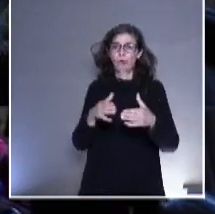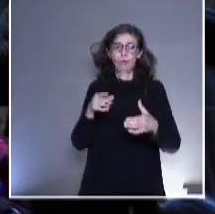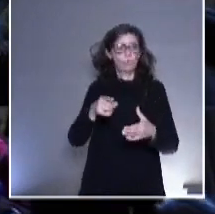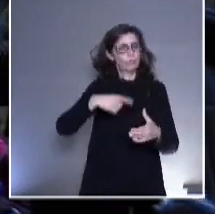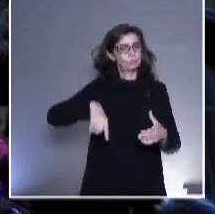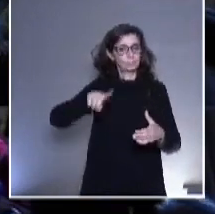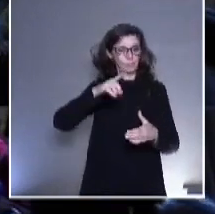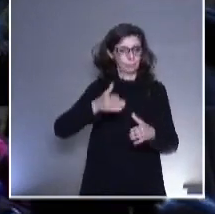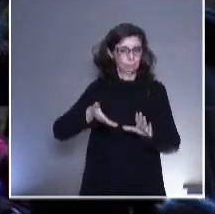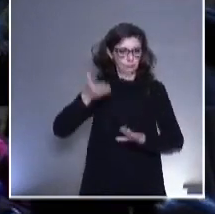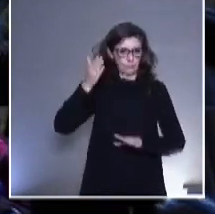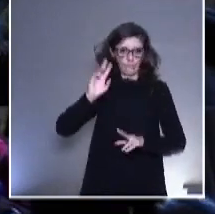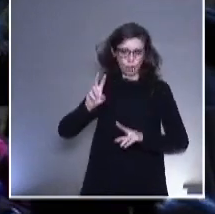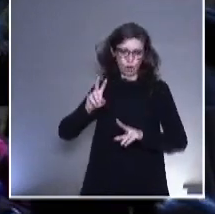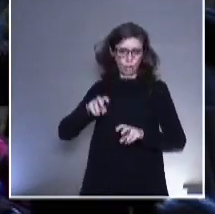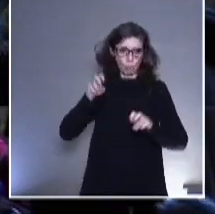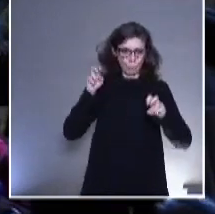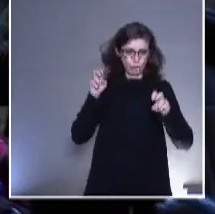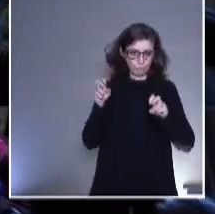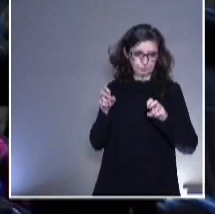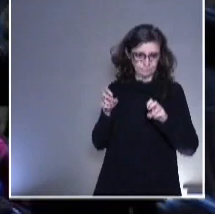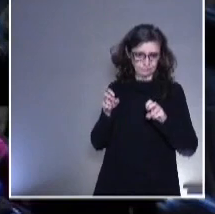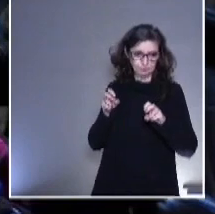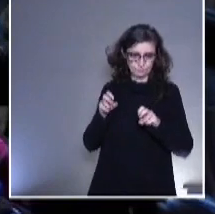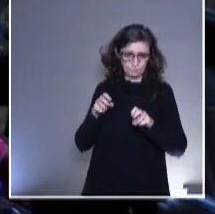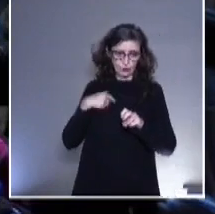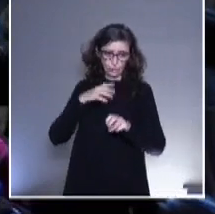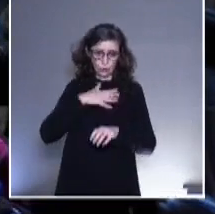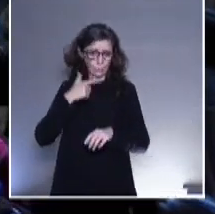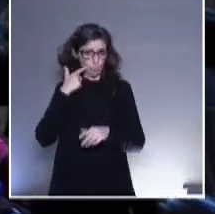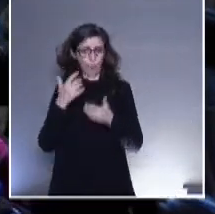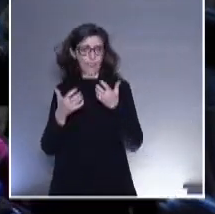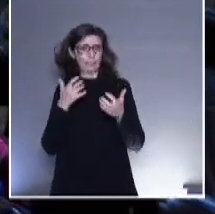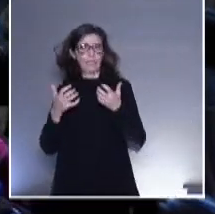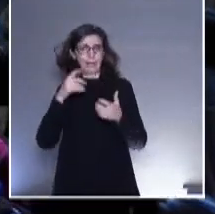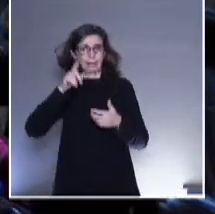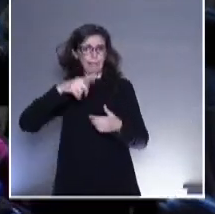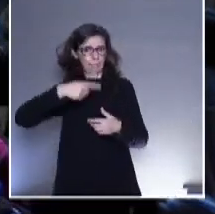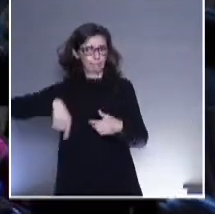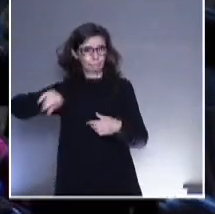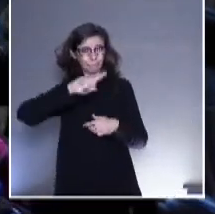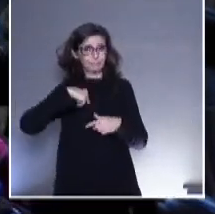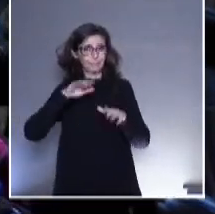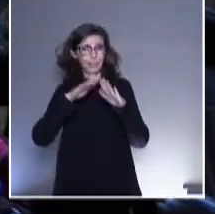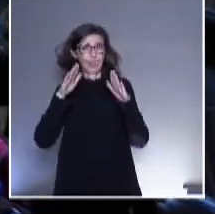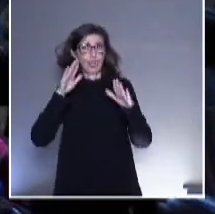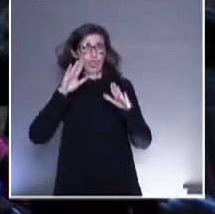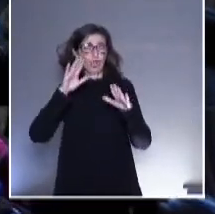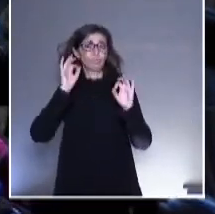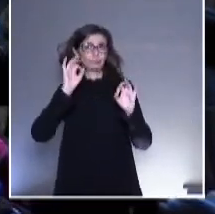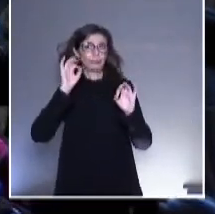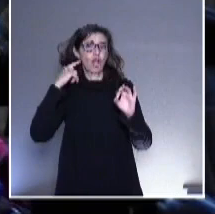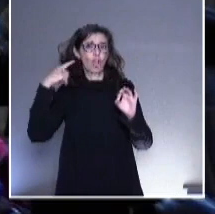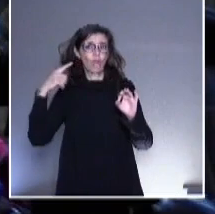grupo altamente innovador? Quiero destacar también algo que destaca la London School of Economics, que es la